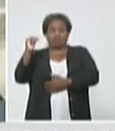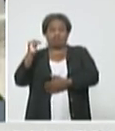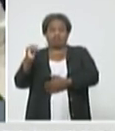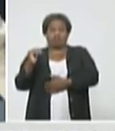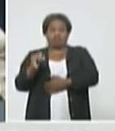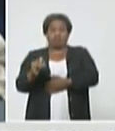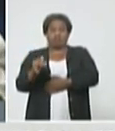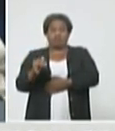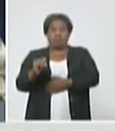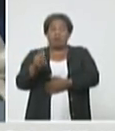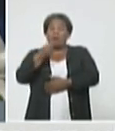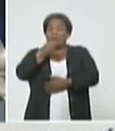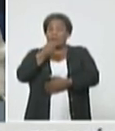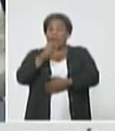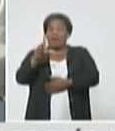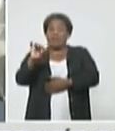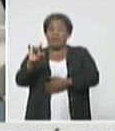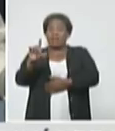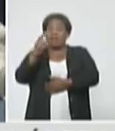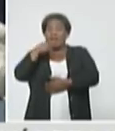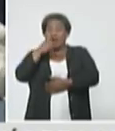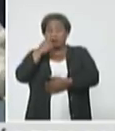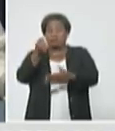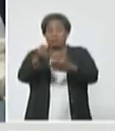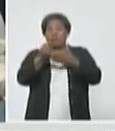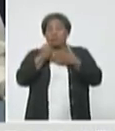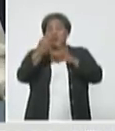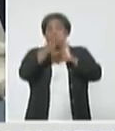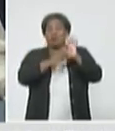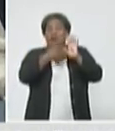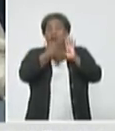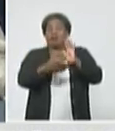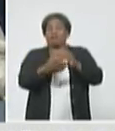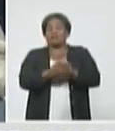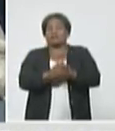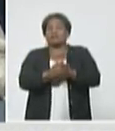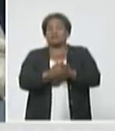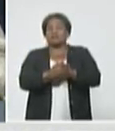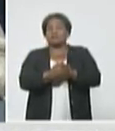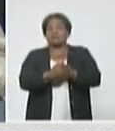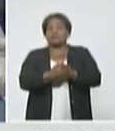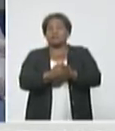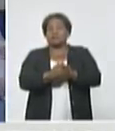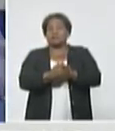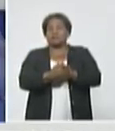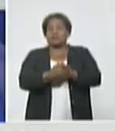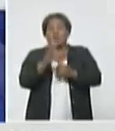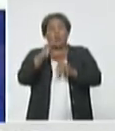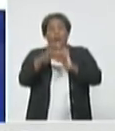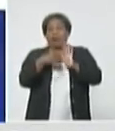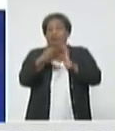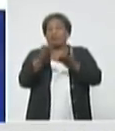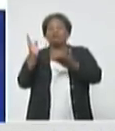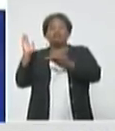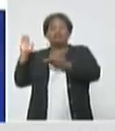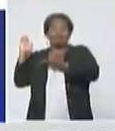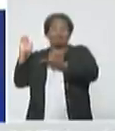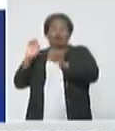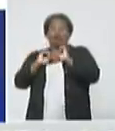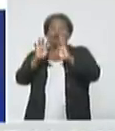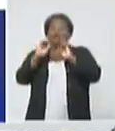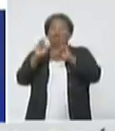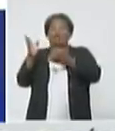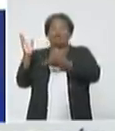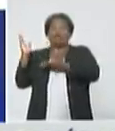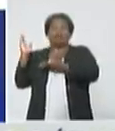ayude con una gráfica, o con una pantalla, ¿no? No es una gráfica, donde se